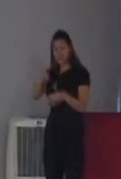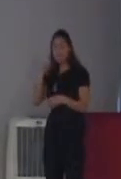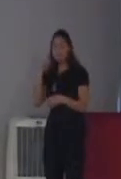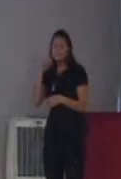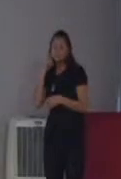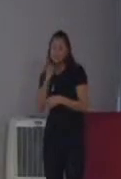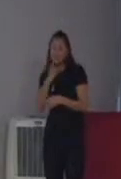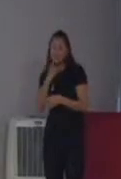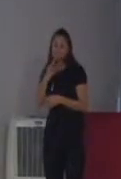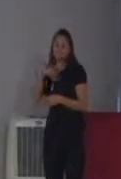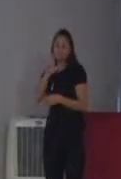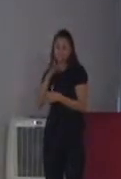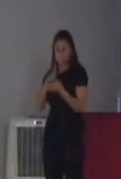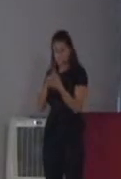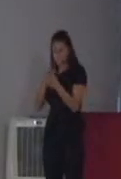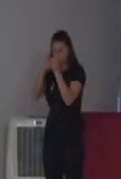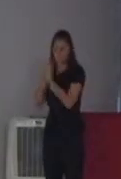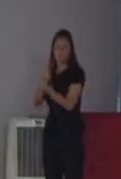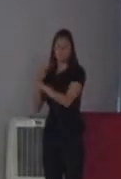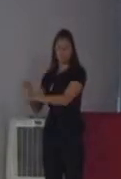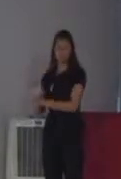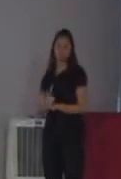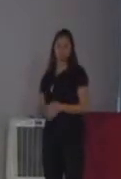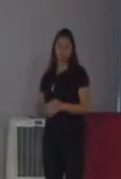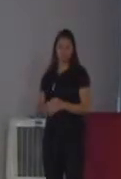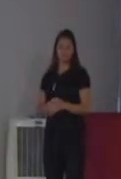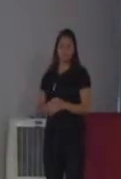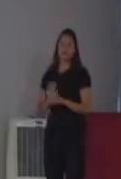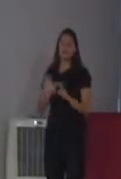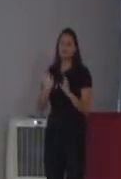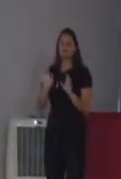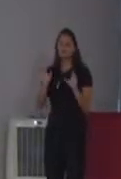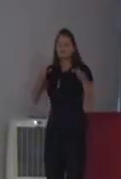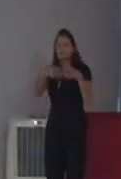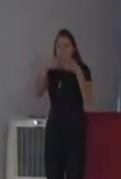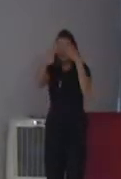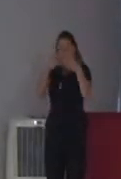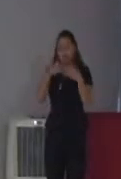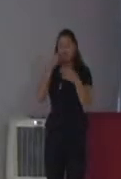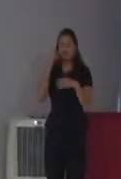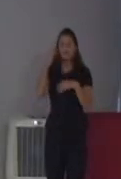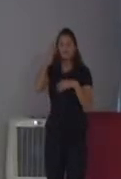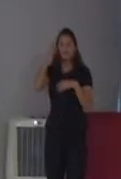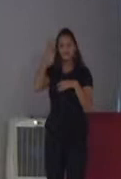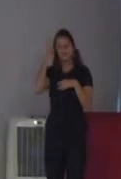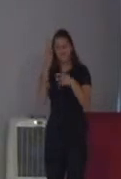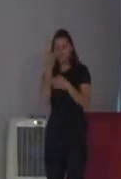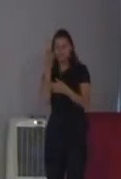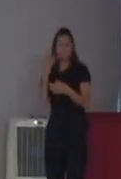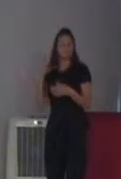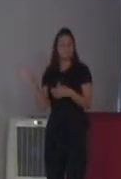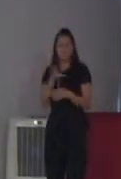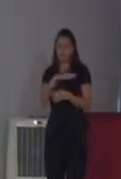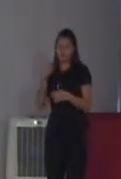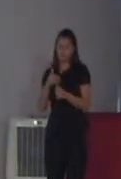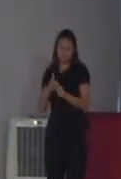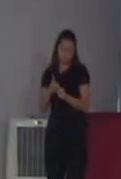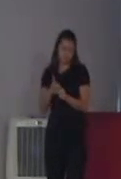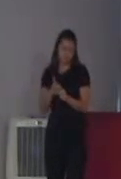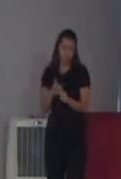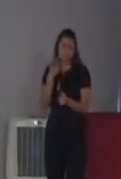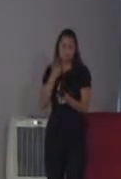eran perseguidos para matarlos, etcétera, y la población con discapacidad cognitiva, todos ellos eran perseguidos para